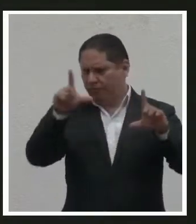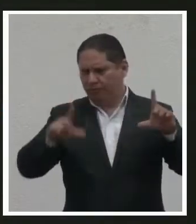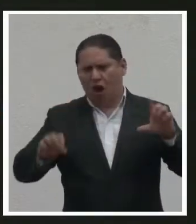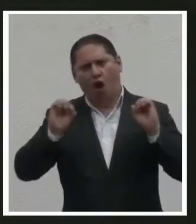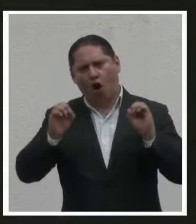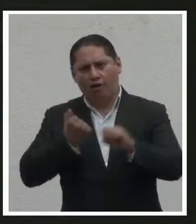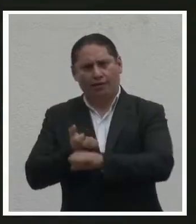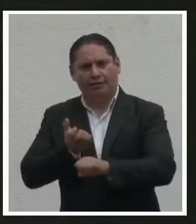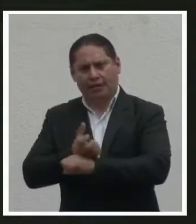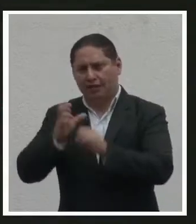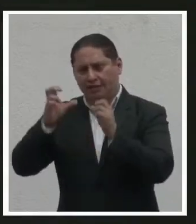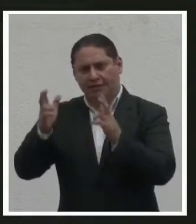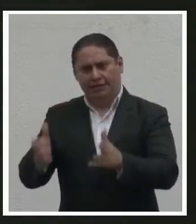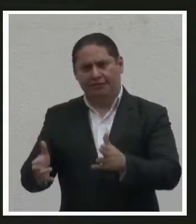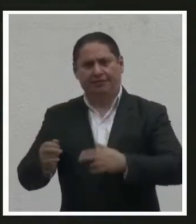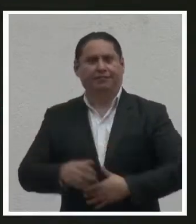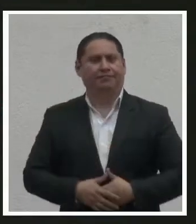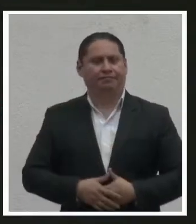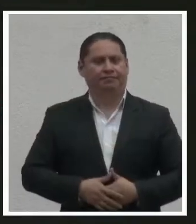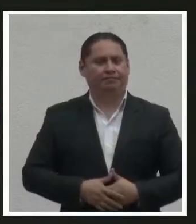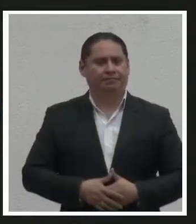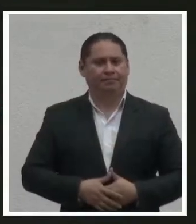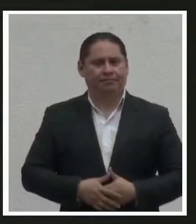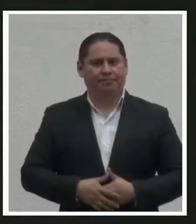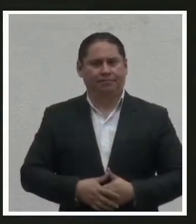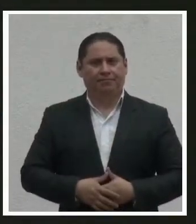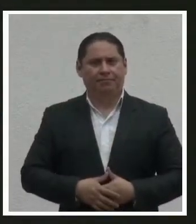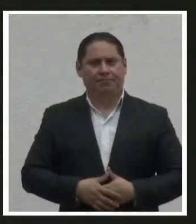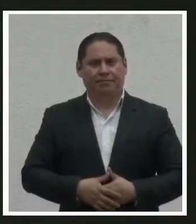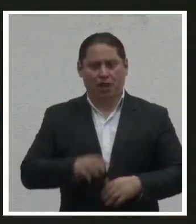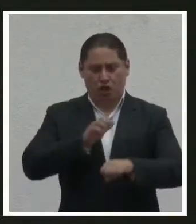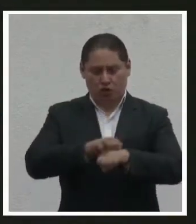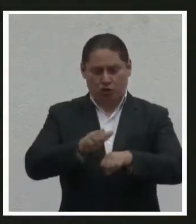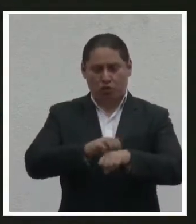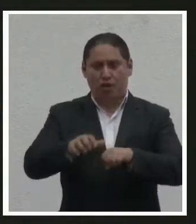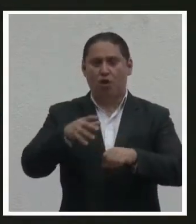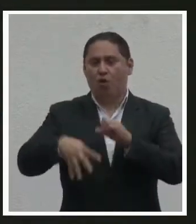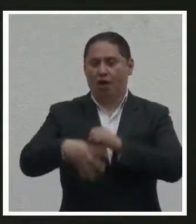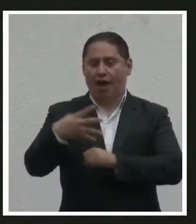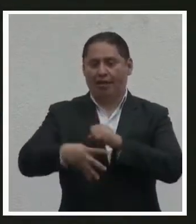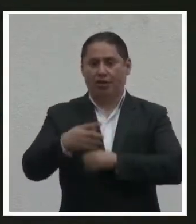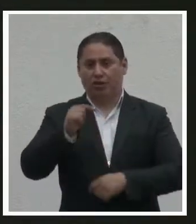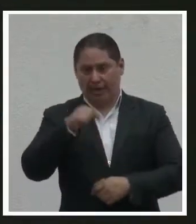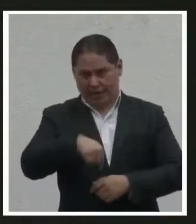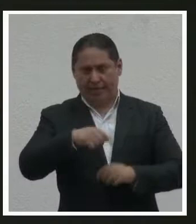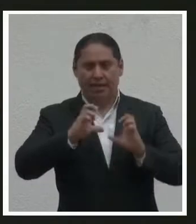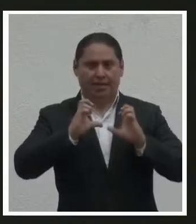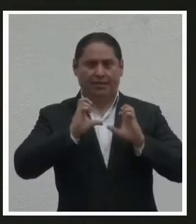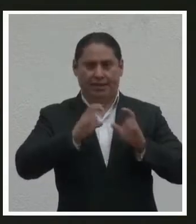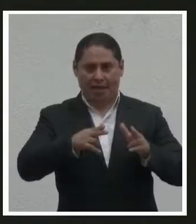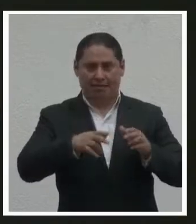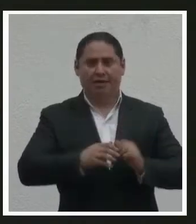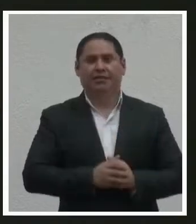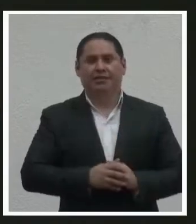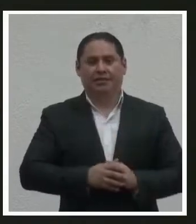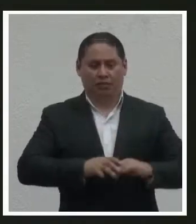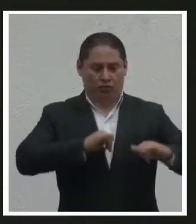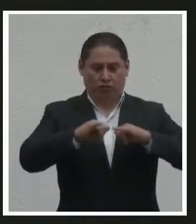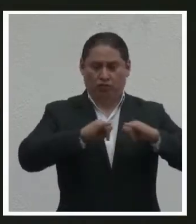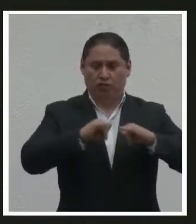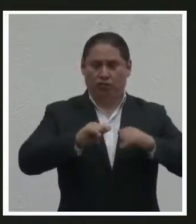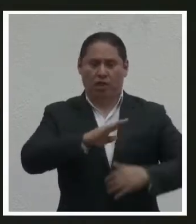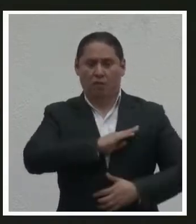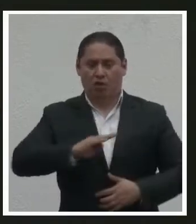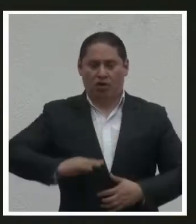chiapaneco. Justamente dentro del Distrito 14 al que represento y por su composición geográfica, los municipios